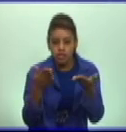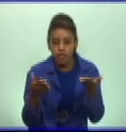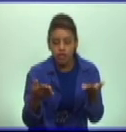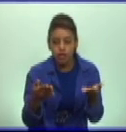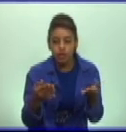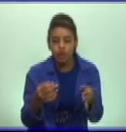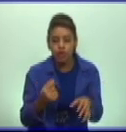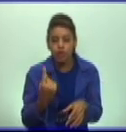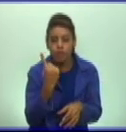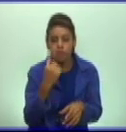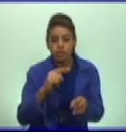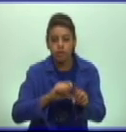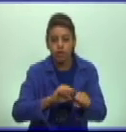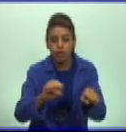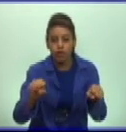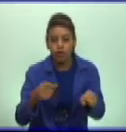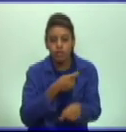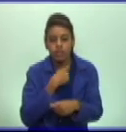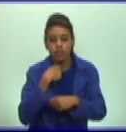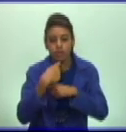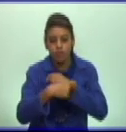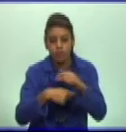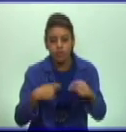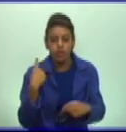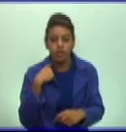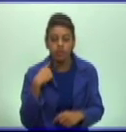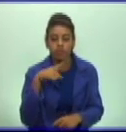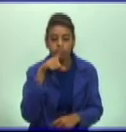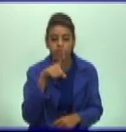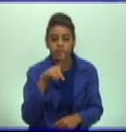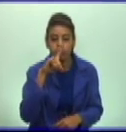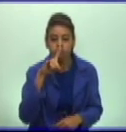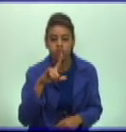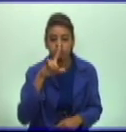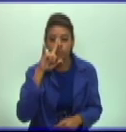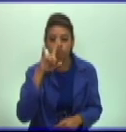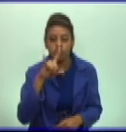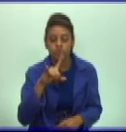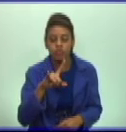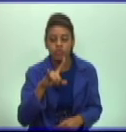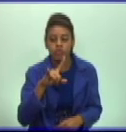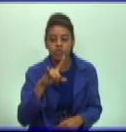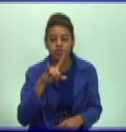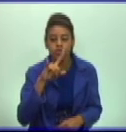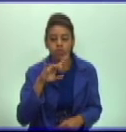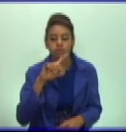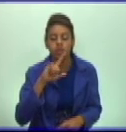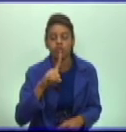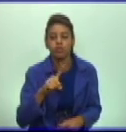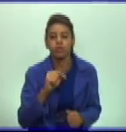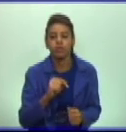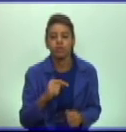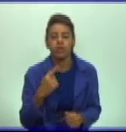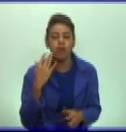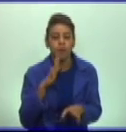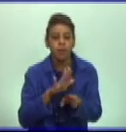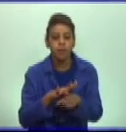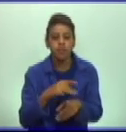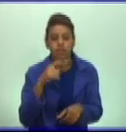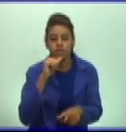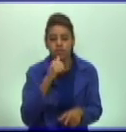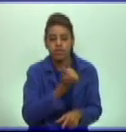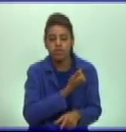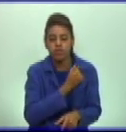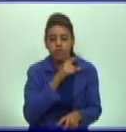Pioneril en el año 1991. Y a partir de diciembre de 1999, el